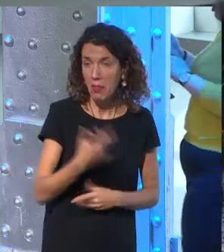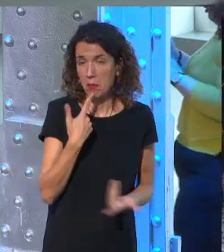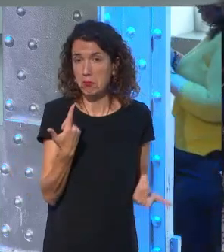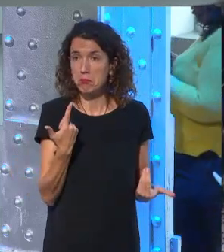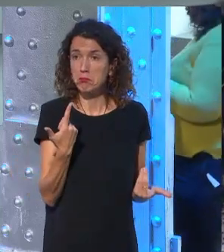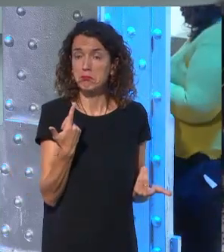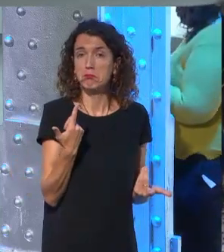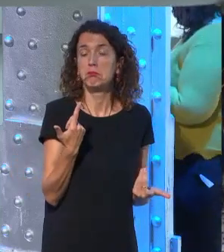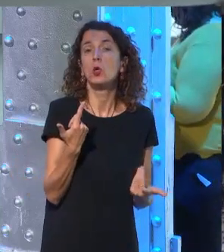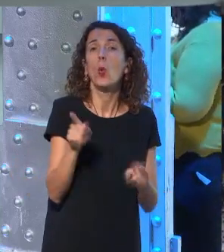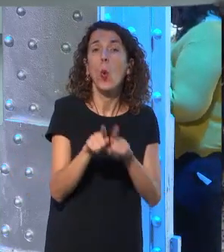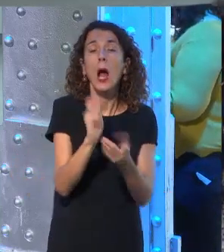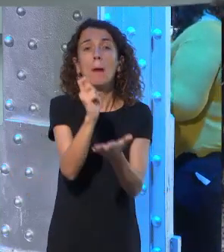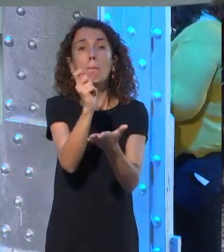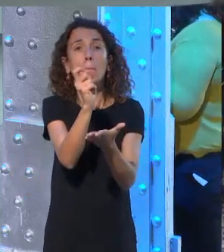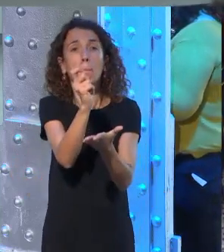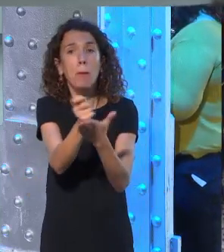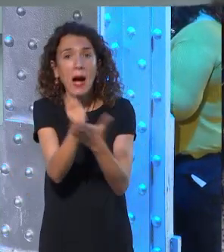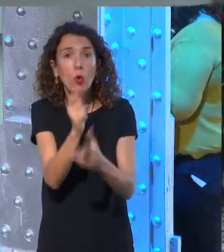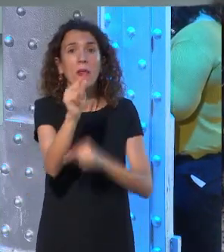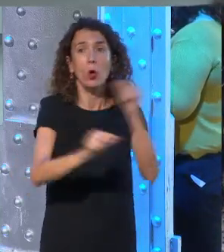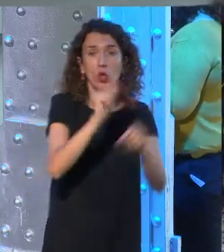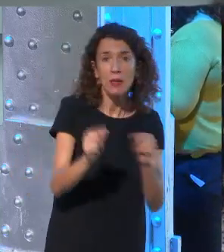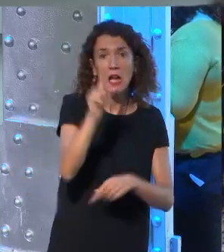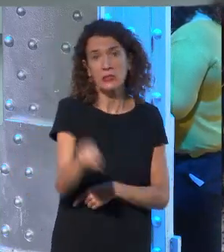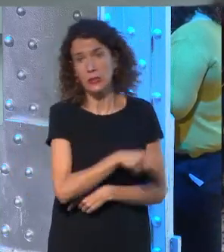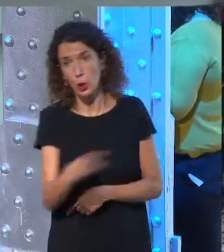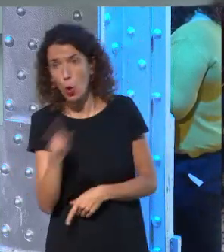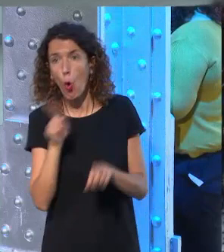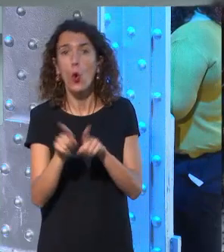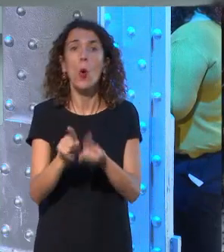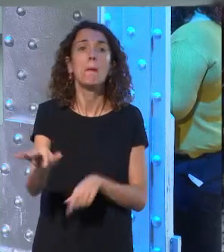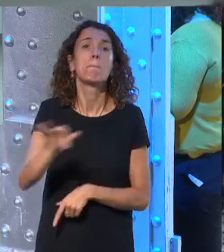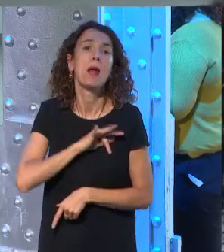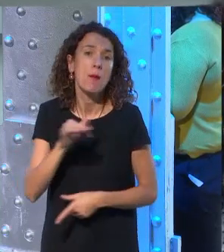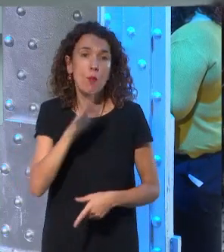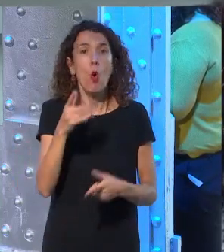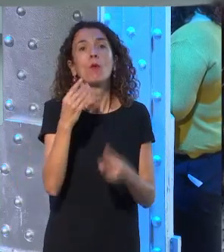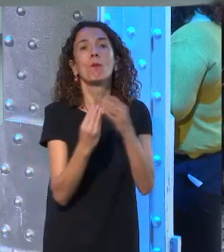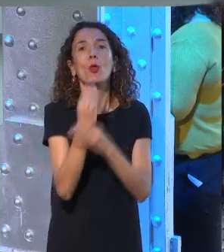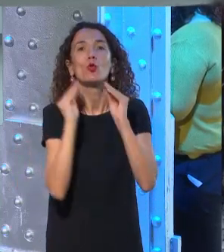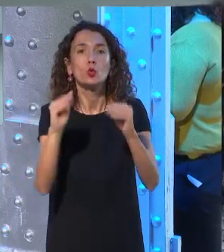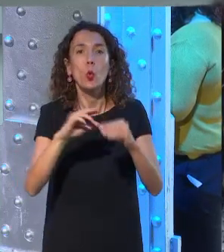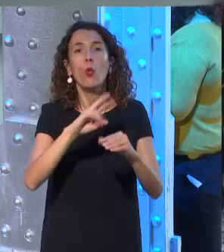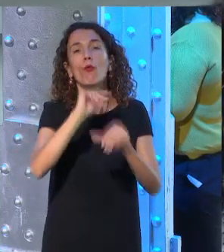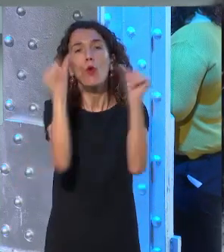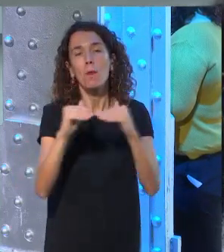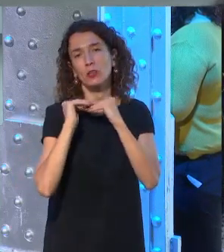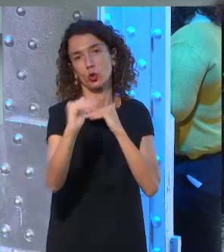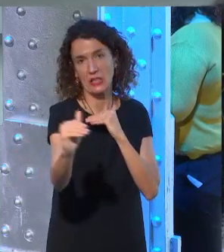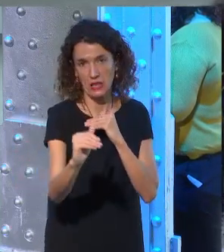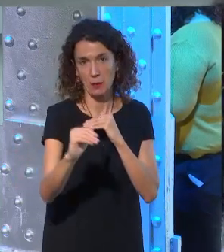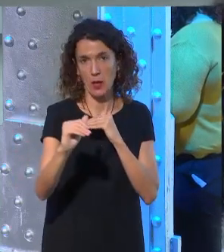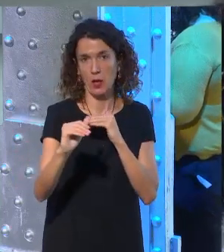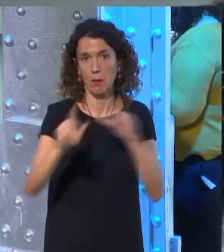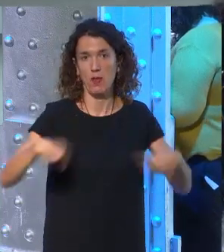a pago por contaminar o no contaminar, o a premios, ¿no?, por producir de una manera sostenible. Y en este sentido,